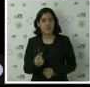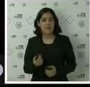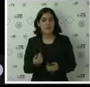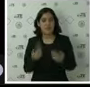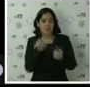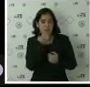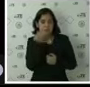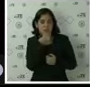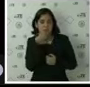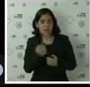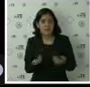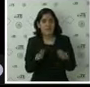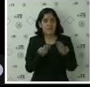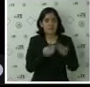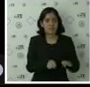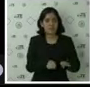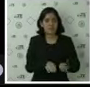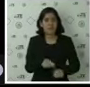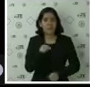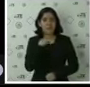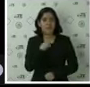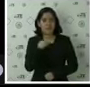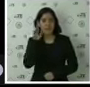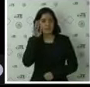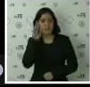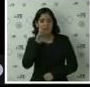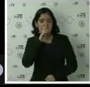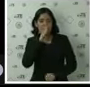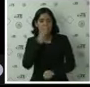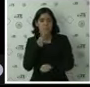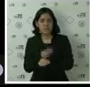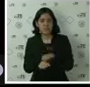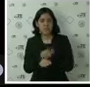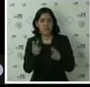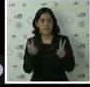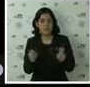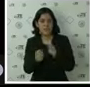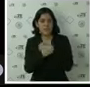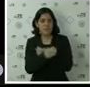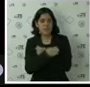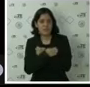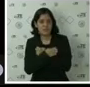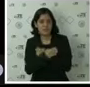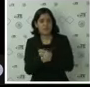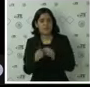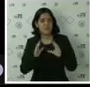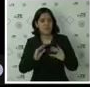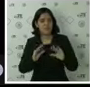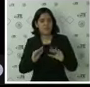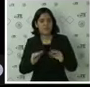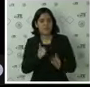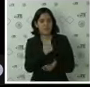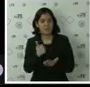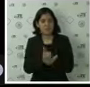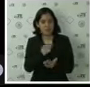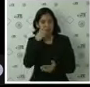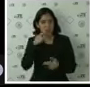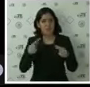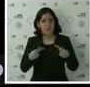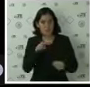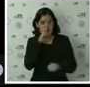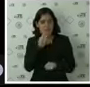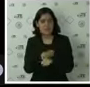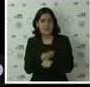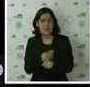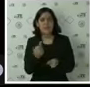México, ¿a quiénes consideras tú que le correspondería formar ciudadanía, educar, mi querida Gloria? Por favor.